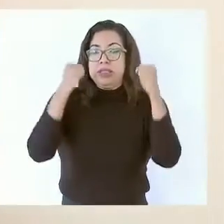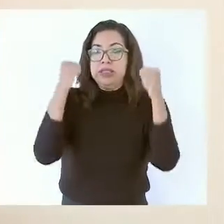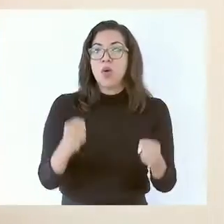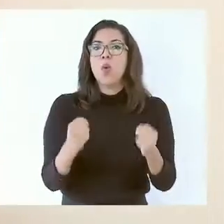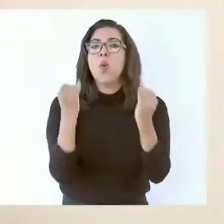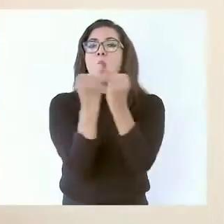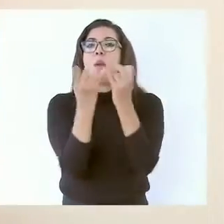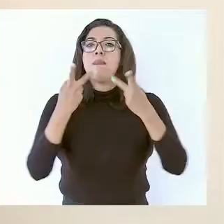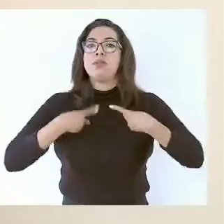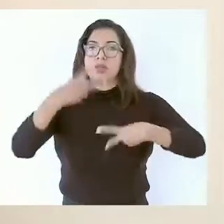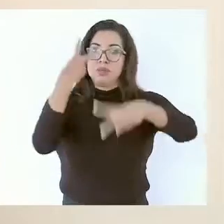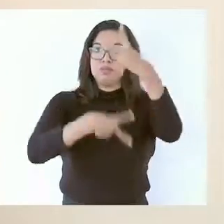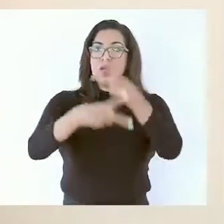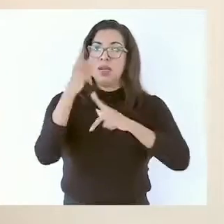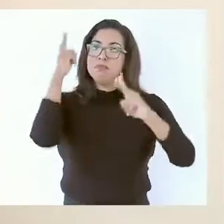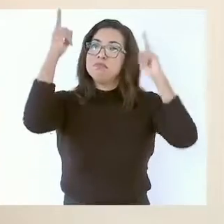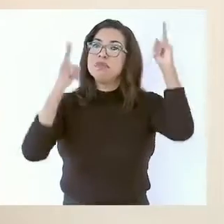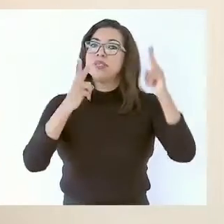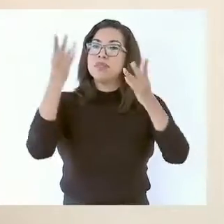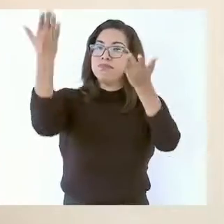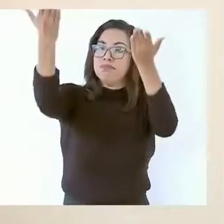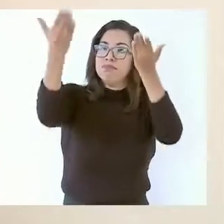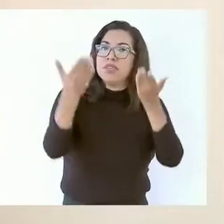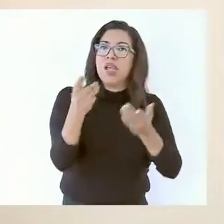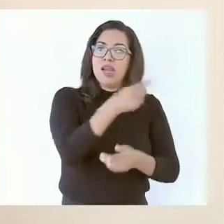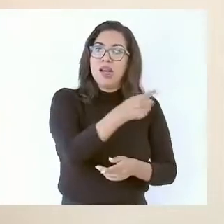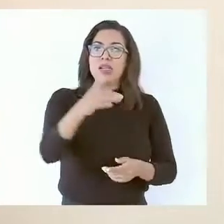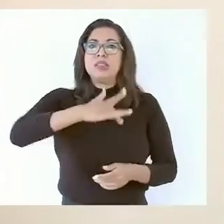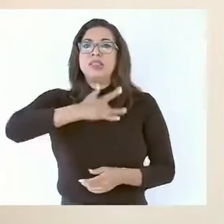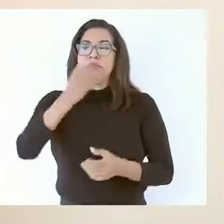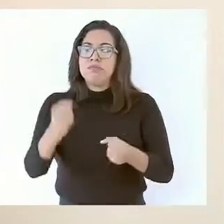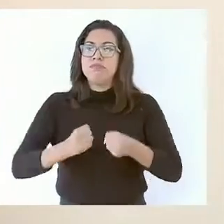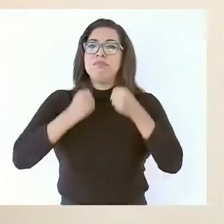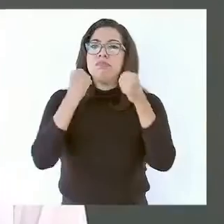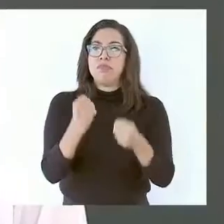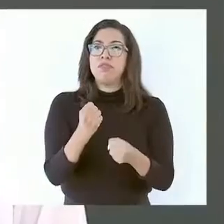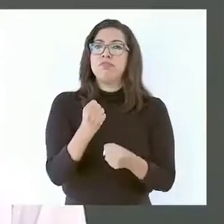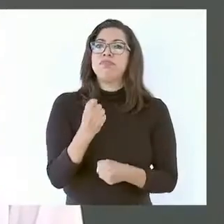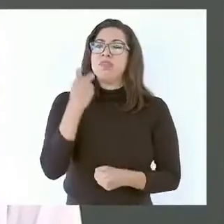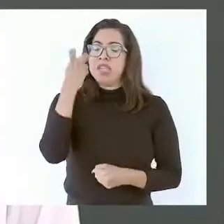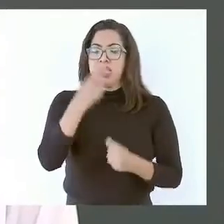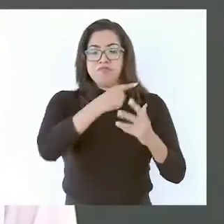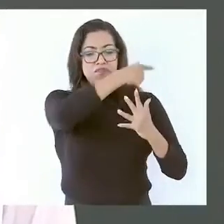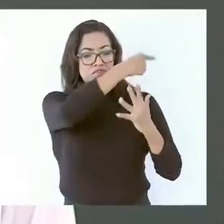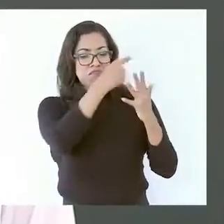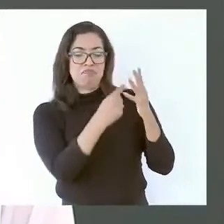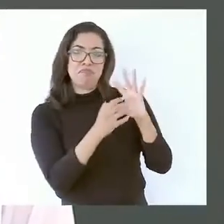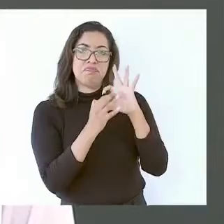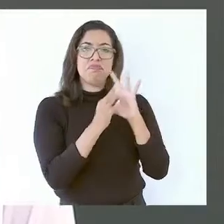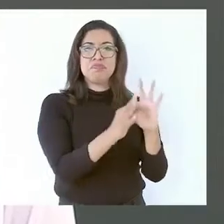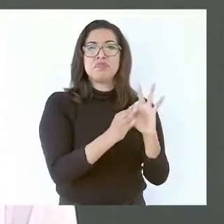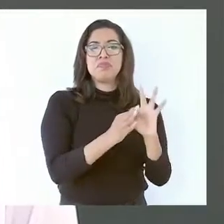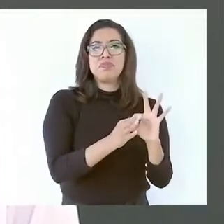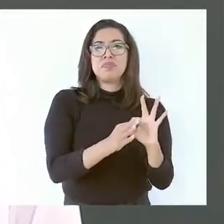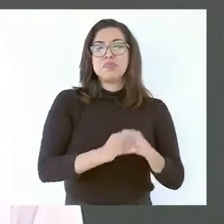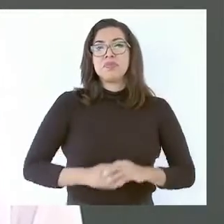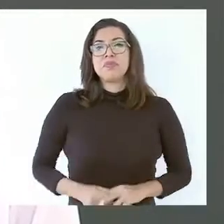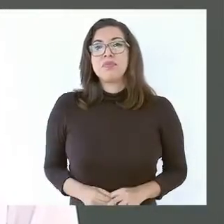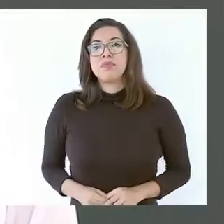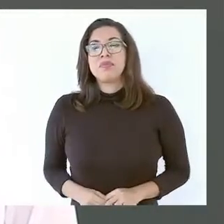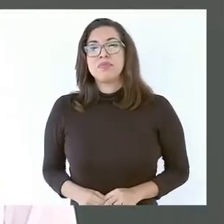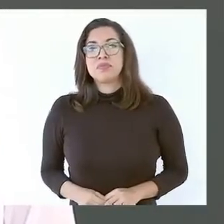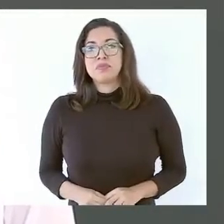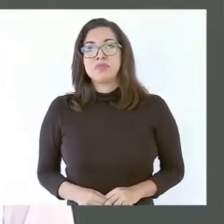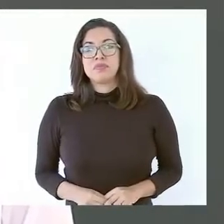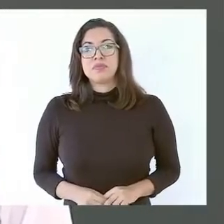las acciones que llevan a cabo todas estas dependencias. Esta fortaleza social y turística